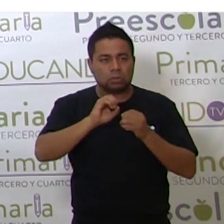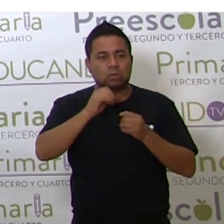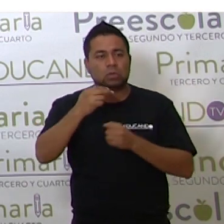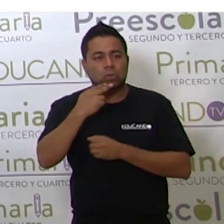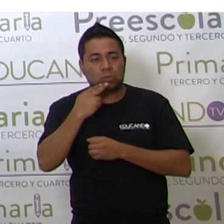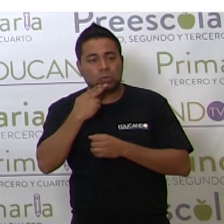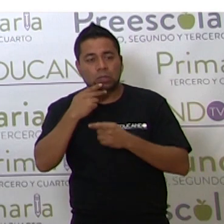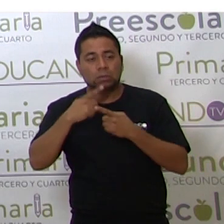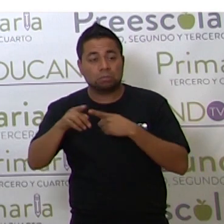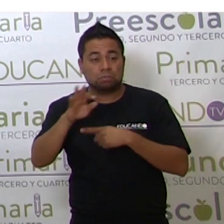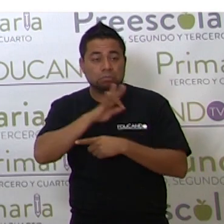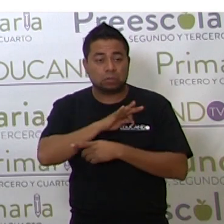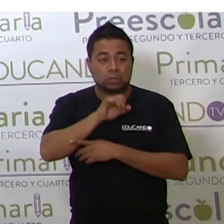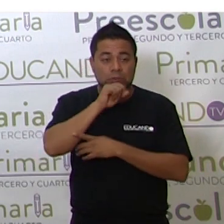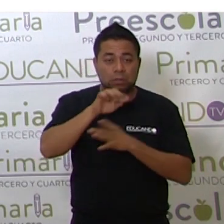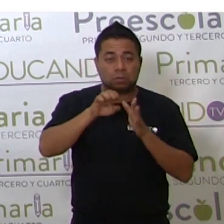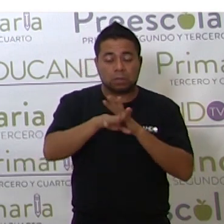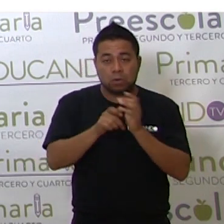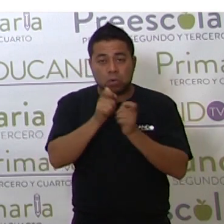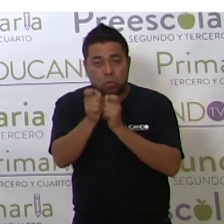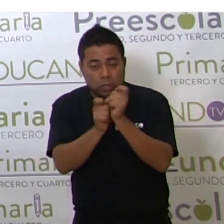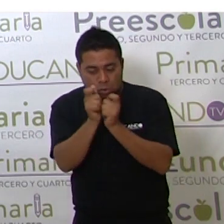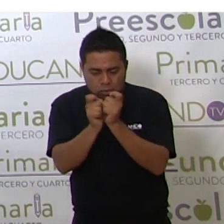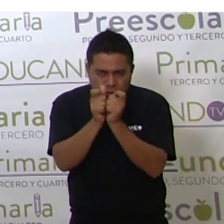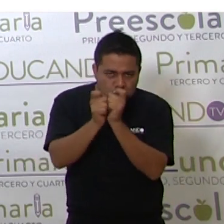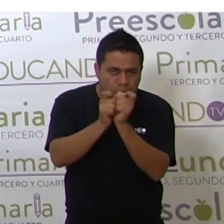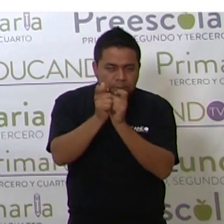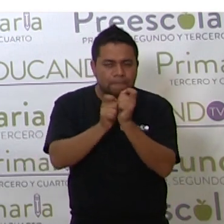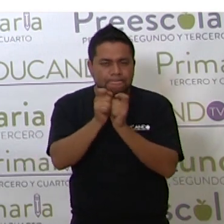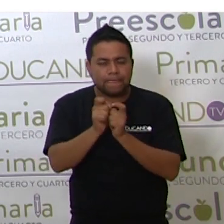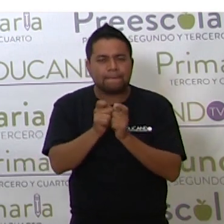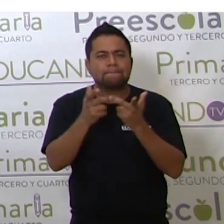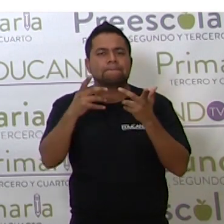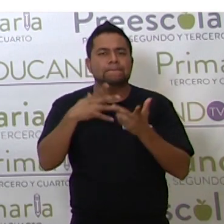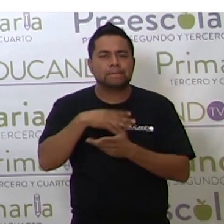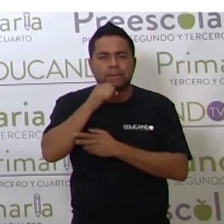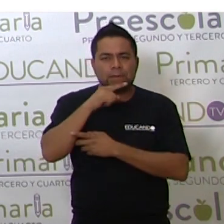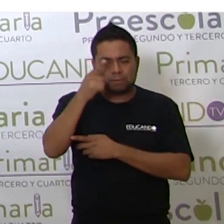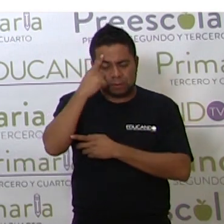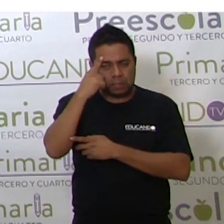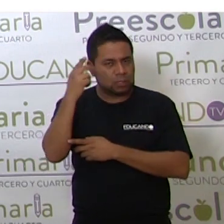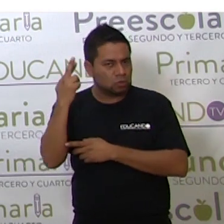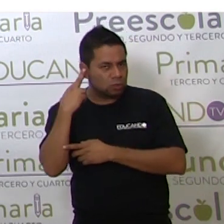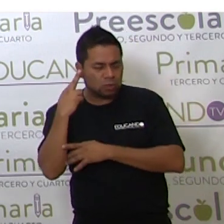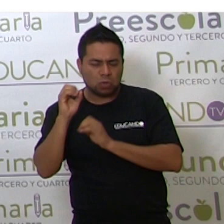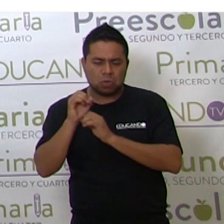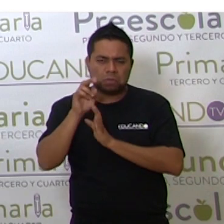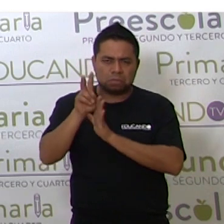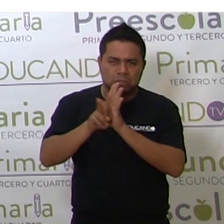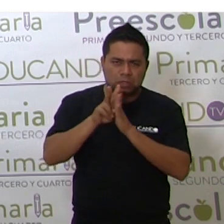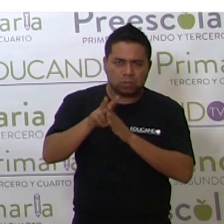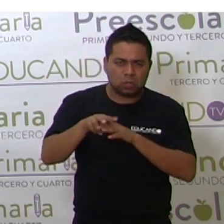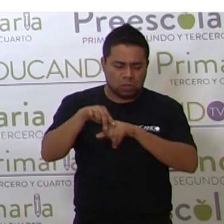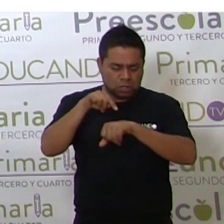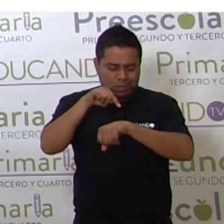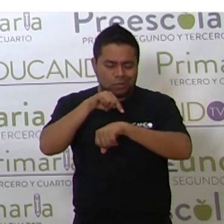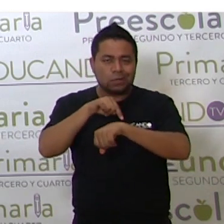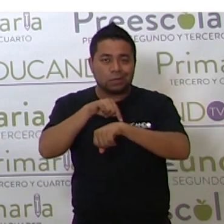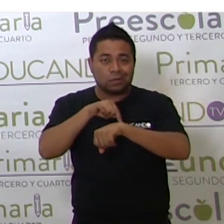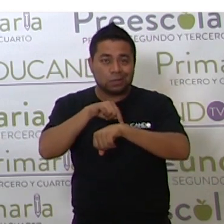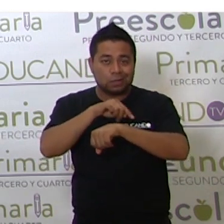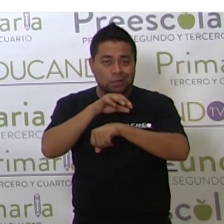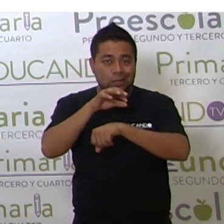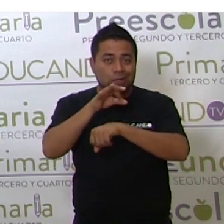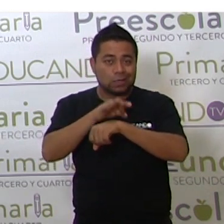utilizamos pueden ser también los videojuegos de dispositivos de sonido y de vídeo relojes inteligentes